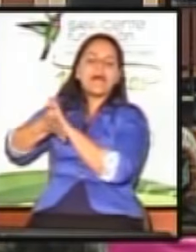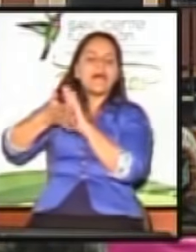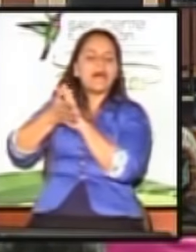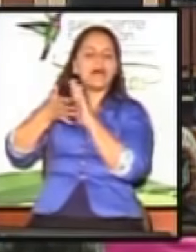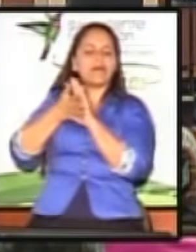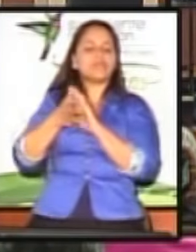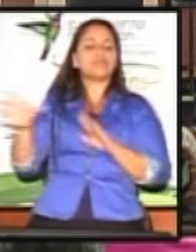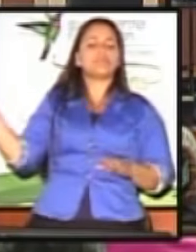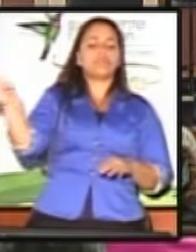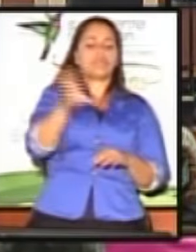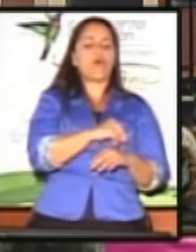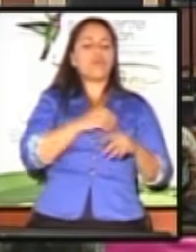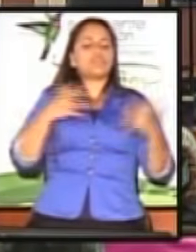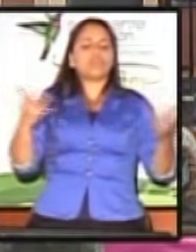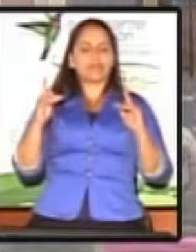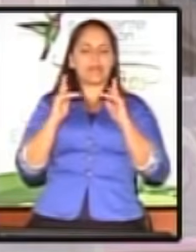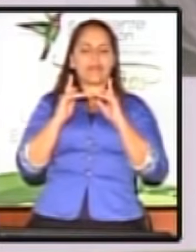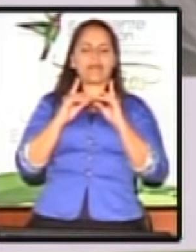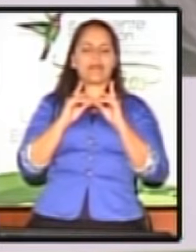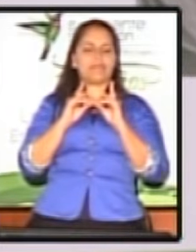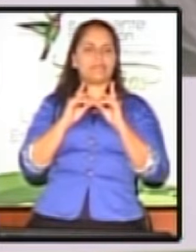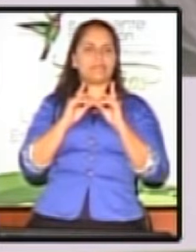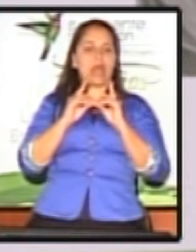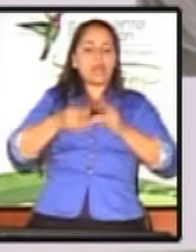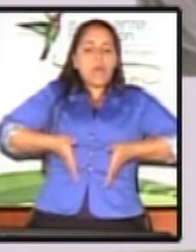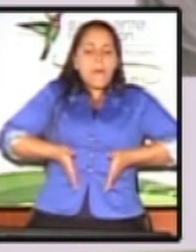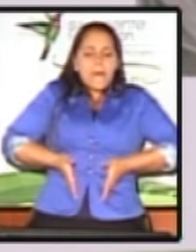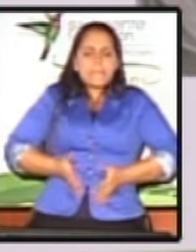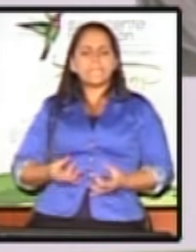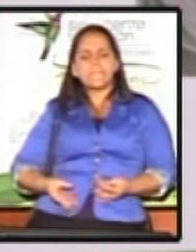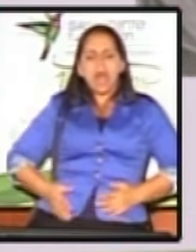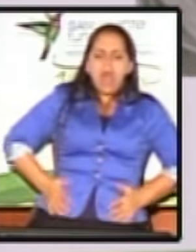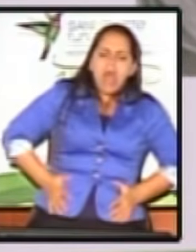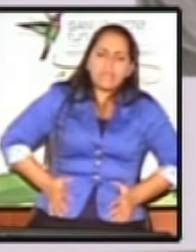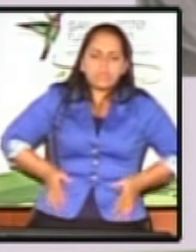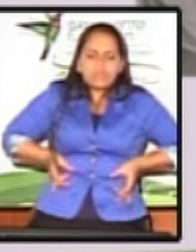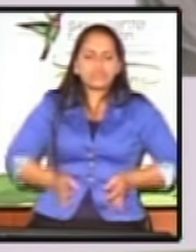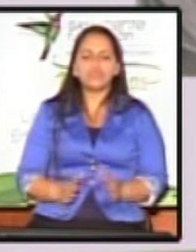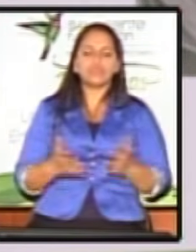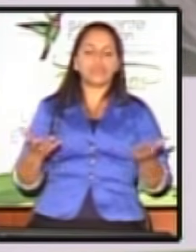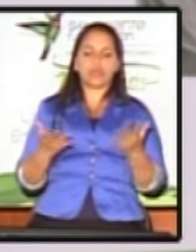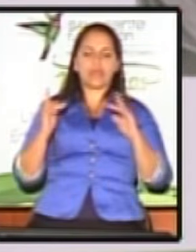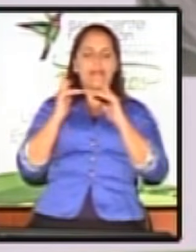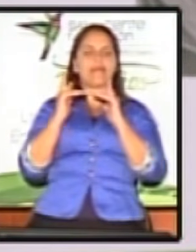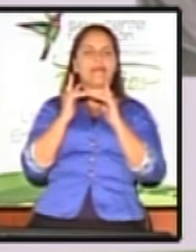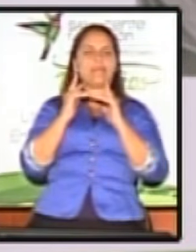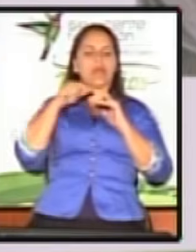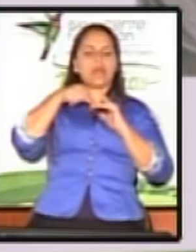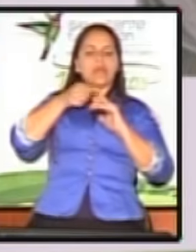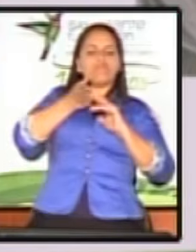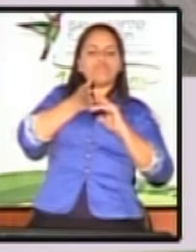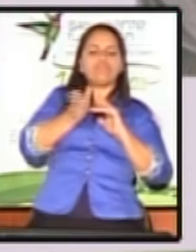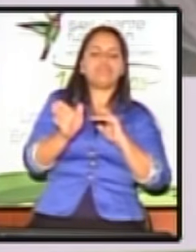Todos venimos y somos atendidos en un parto y hay una cama o un remedio de cama y